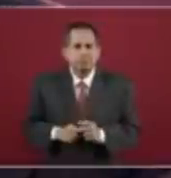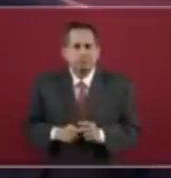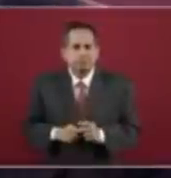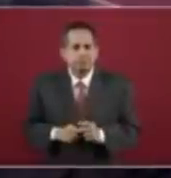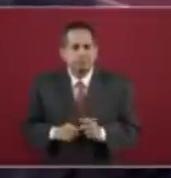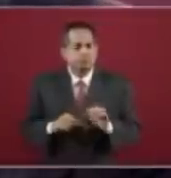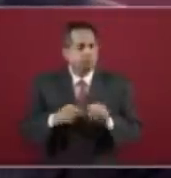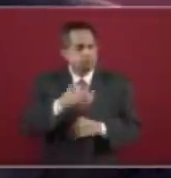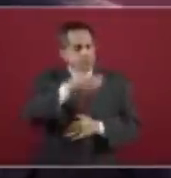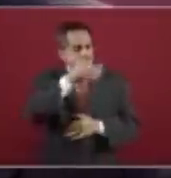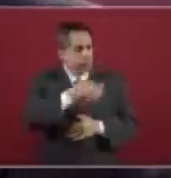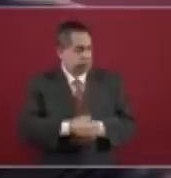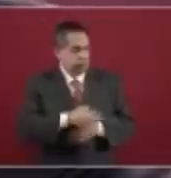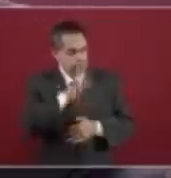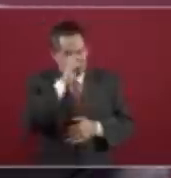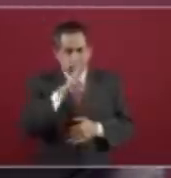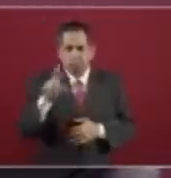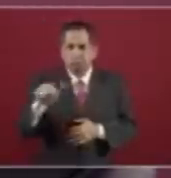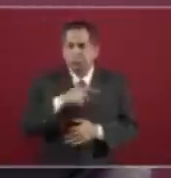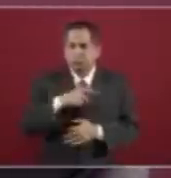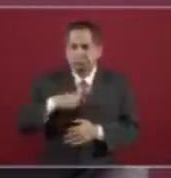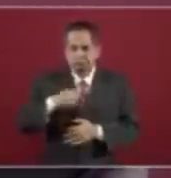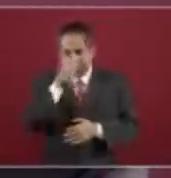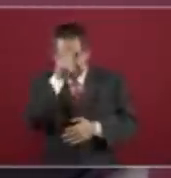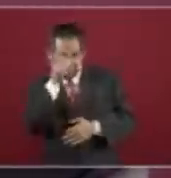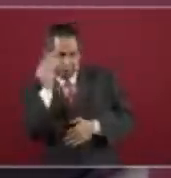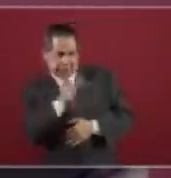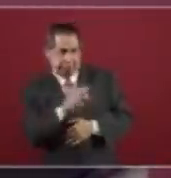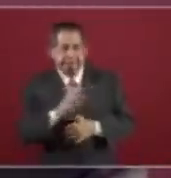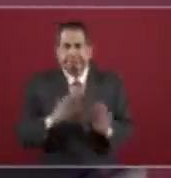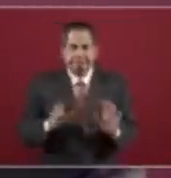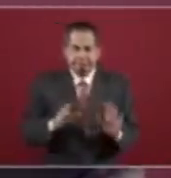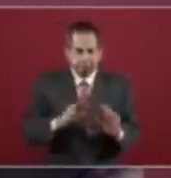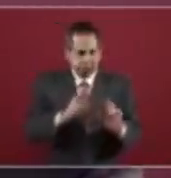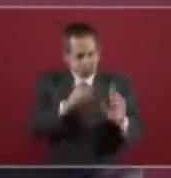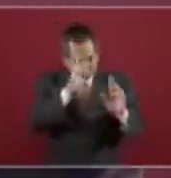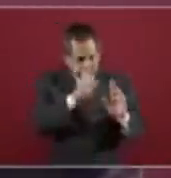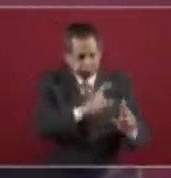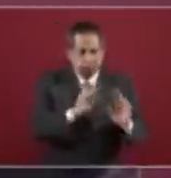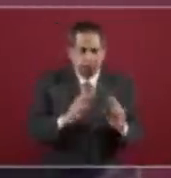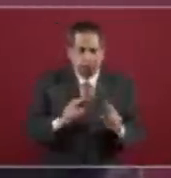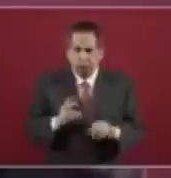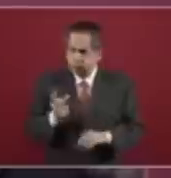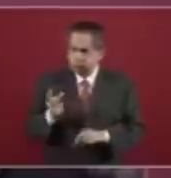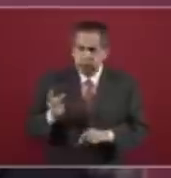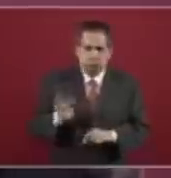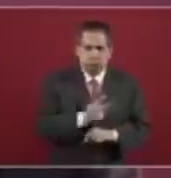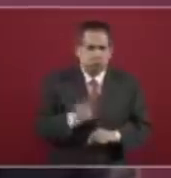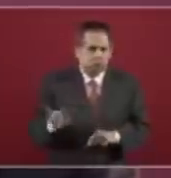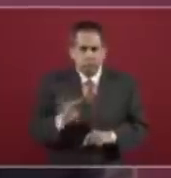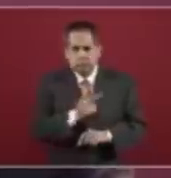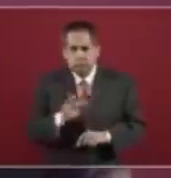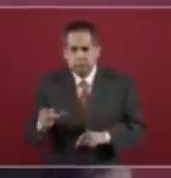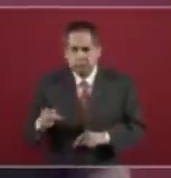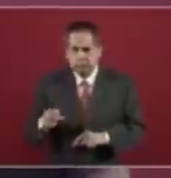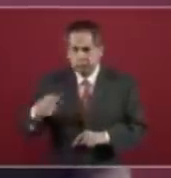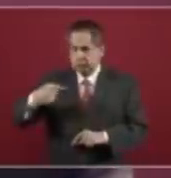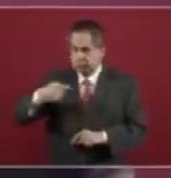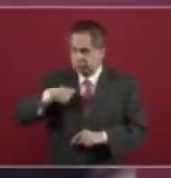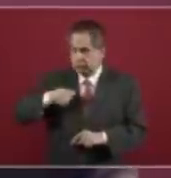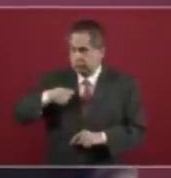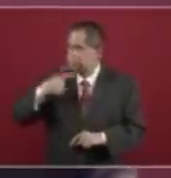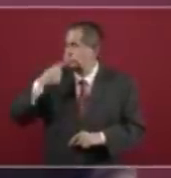salvaguardar la dignidad de las personas, tanto de el que acusa como